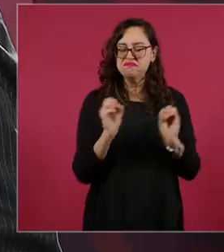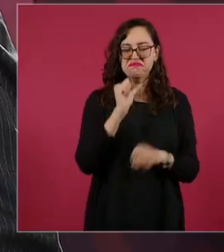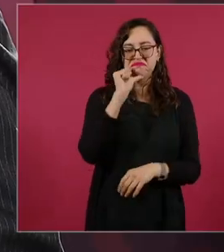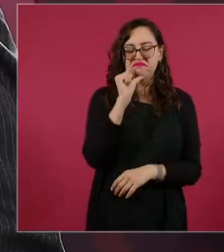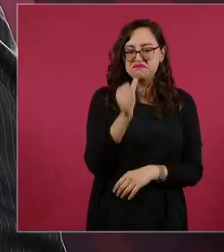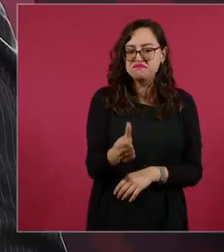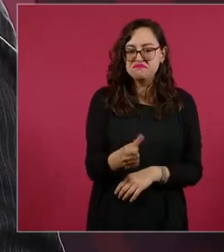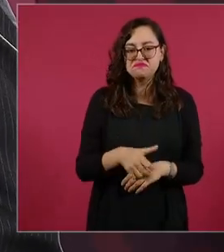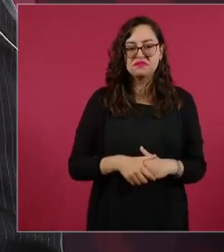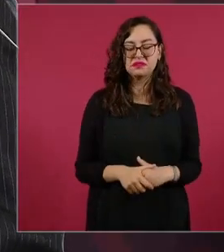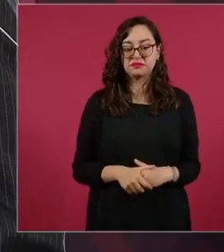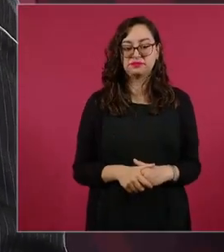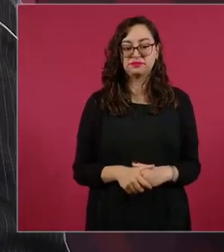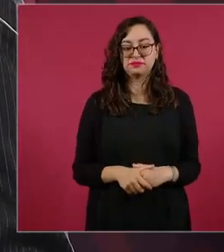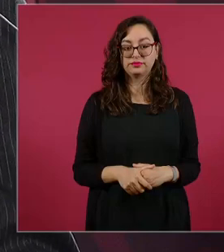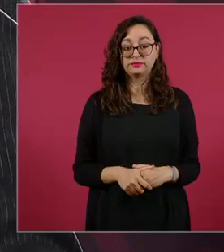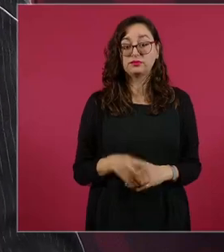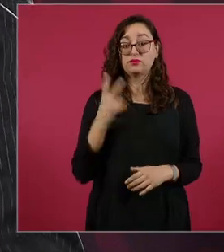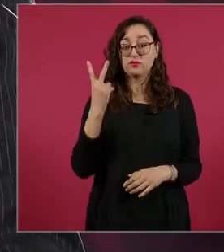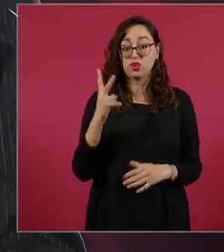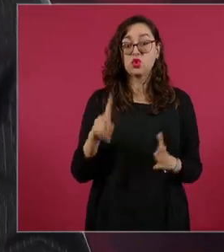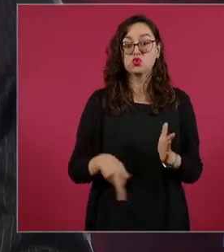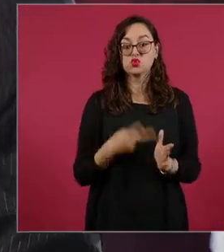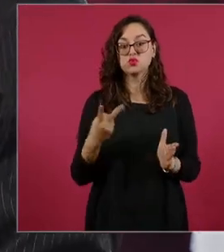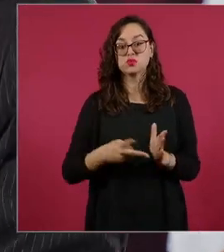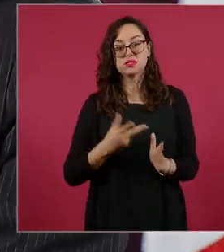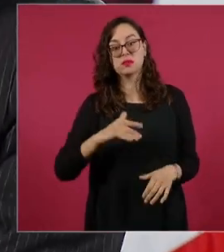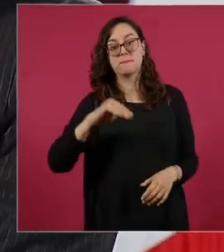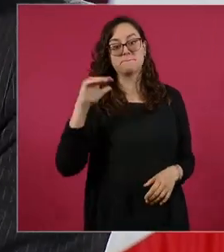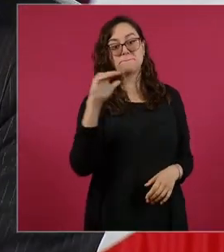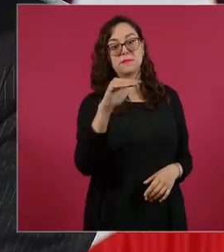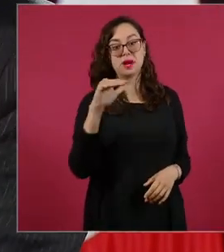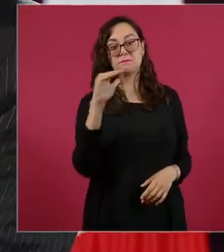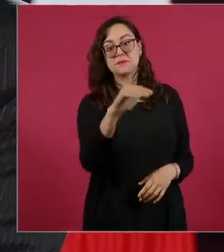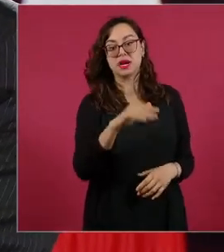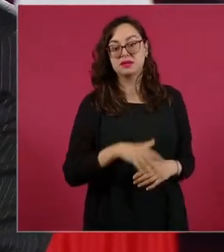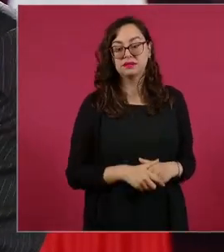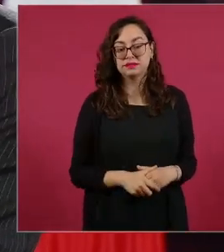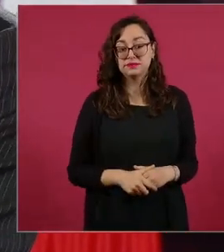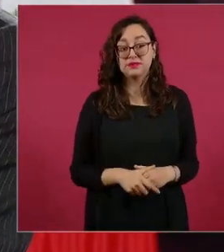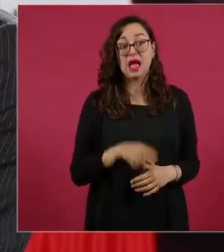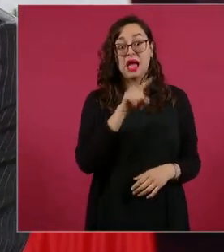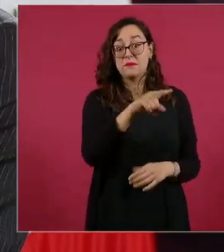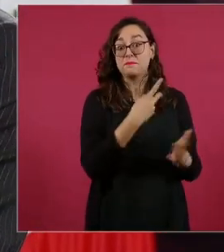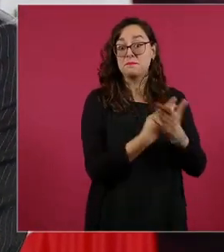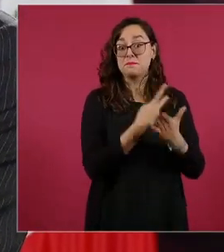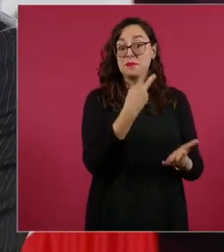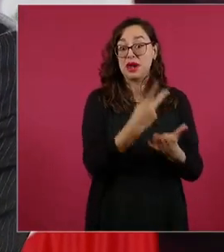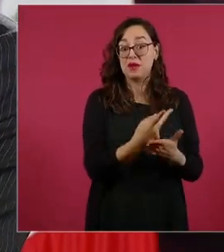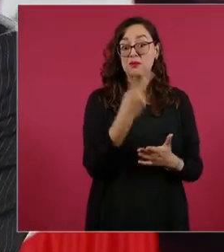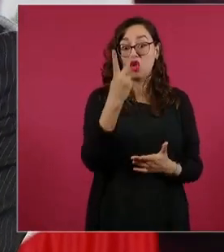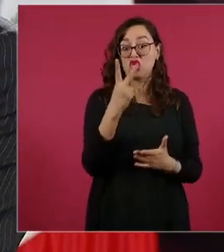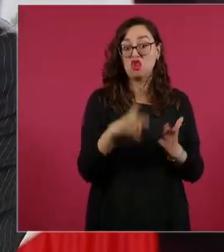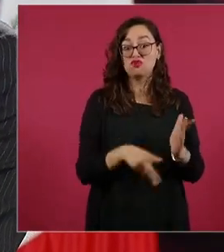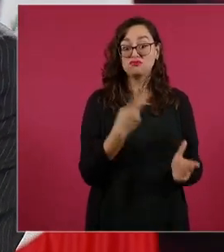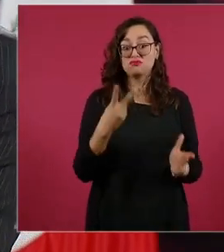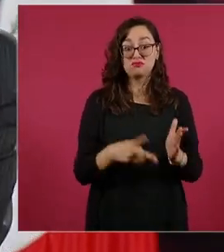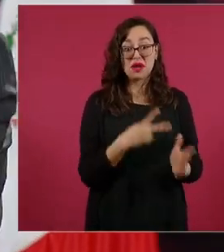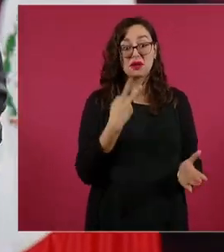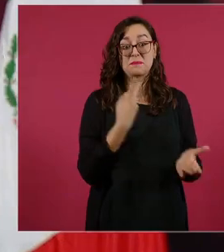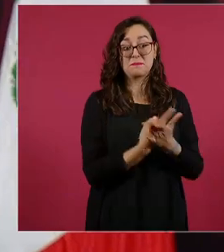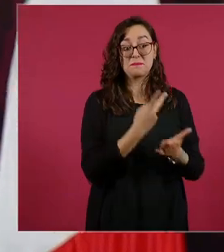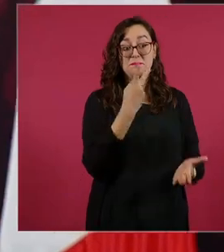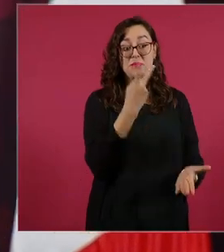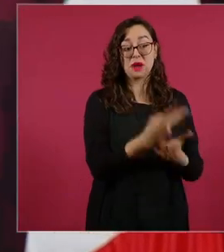dos veces el Pulisir le otorgaron una condecoración, premio